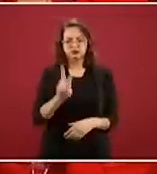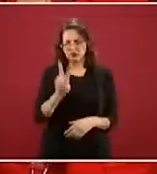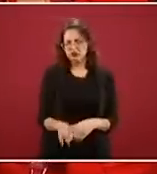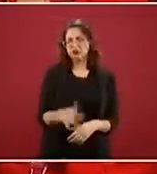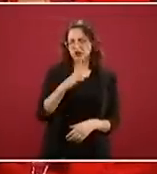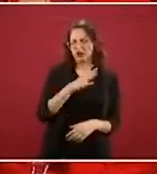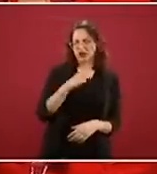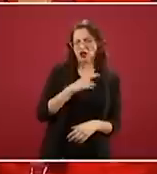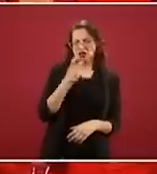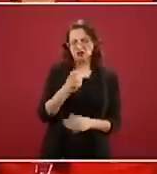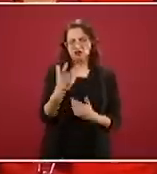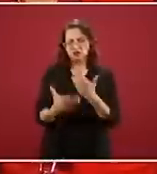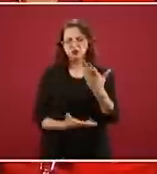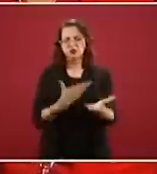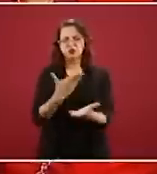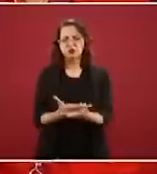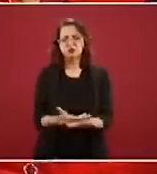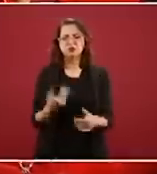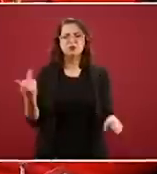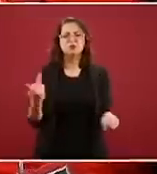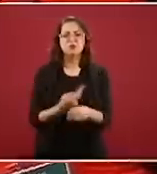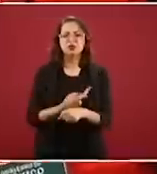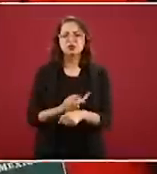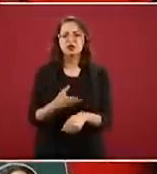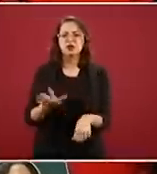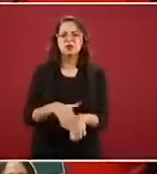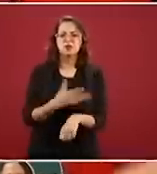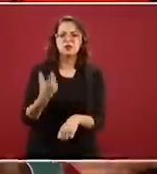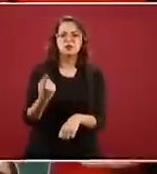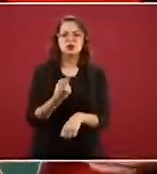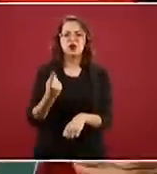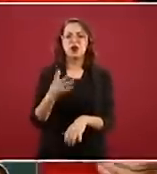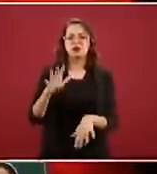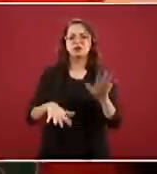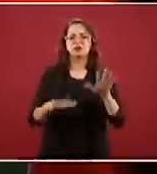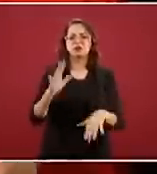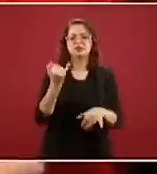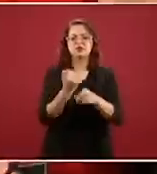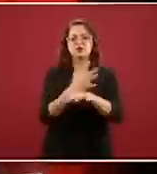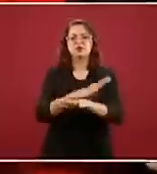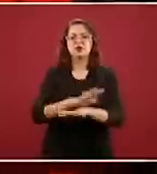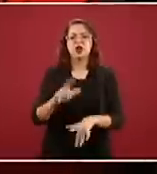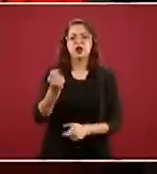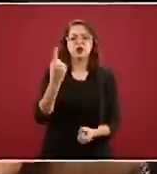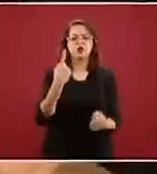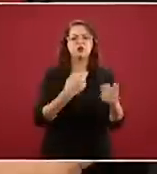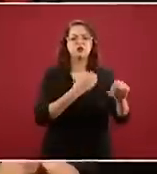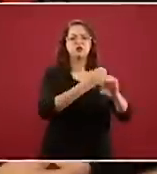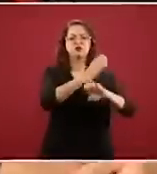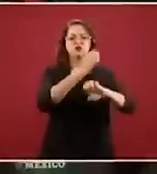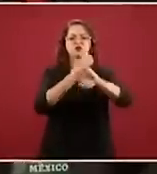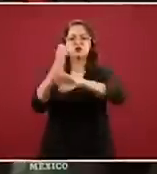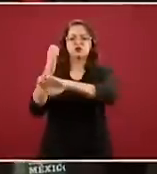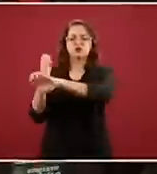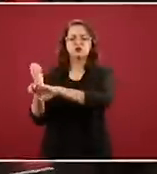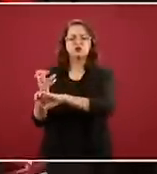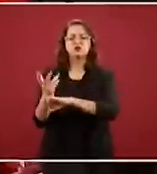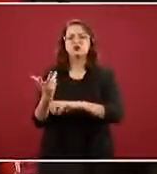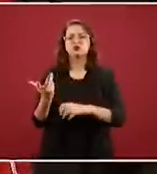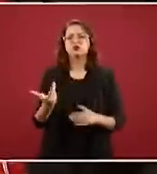si no es verdad, qué es lo que está pasando, precisamente porque hay información de que hay entidades que han